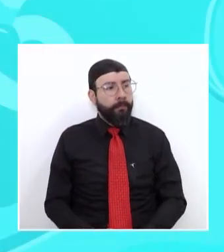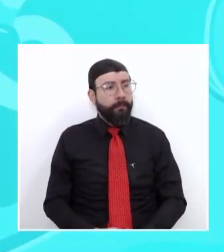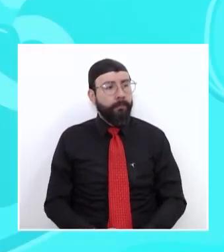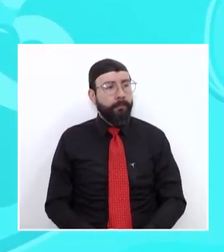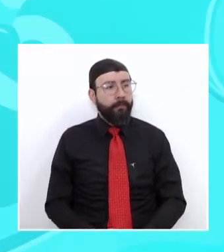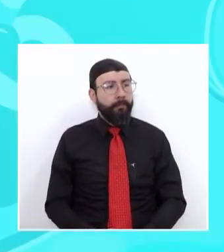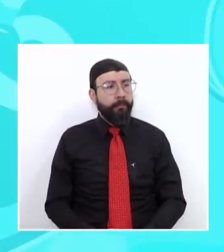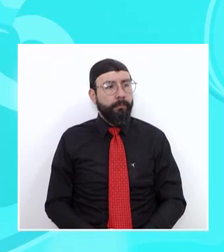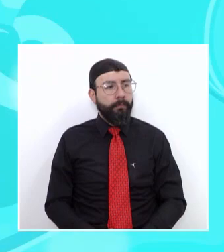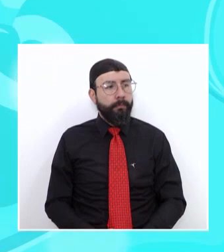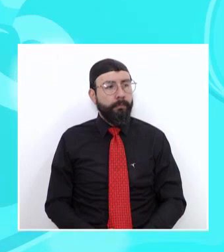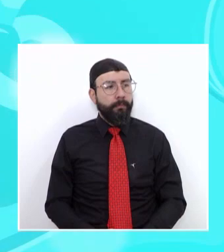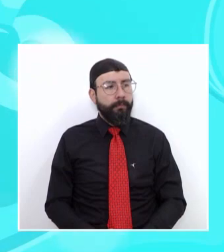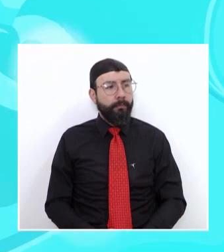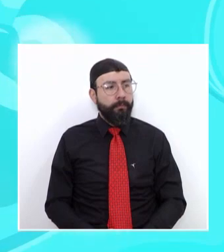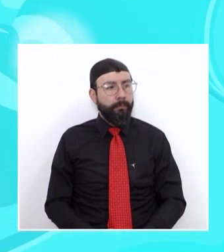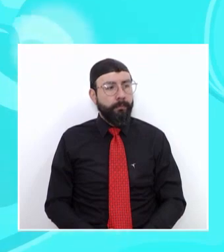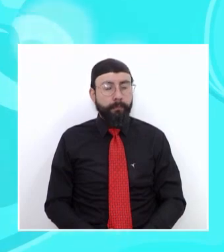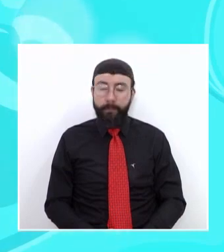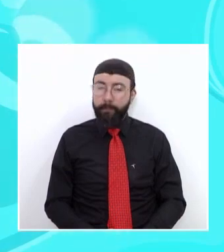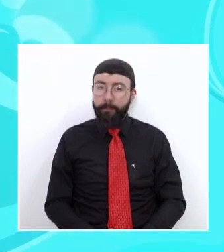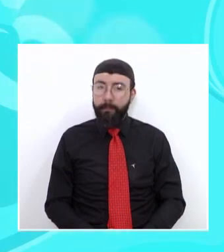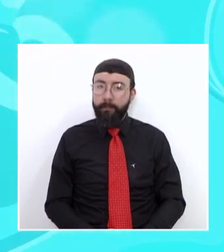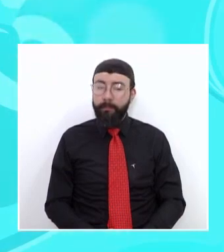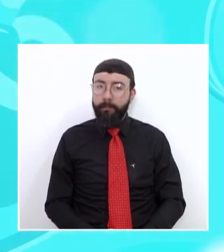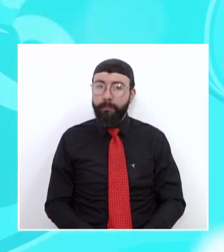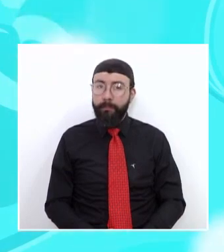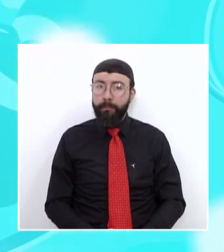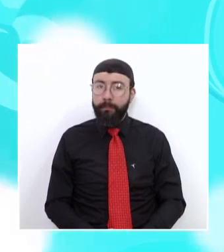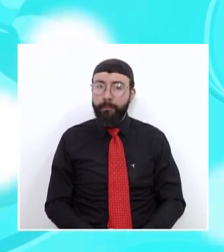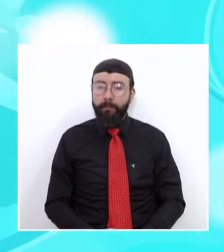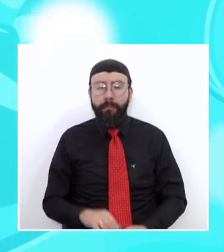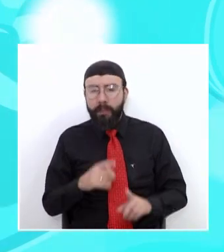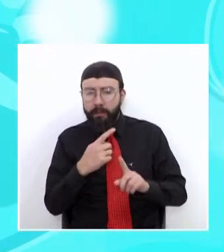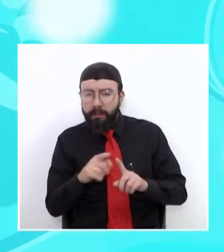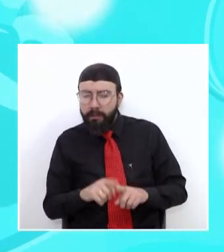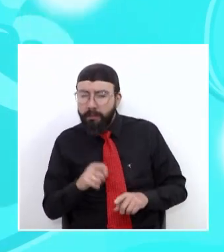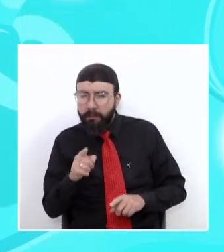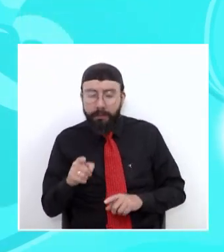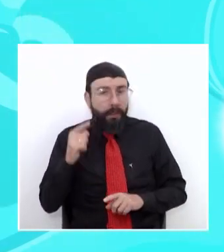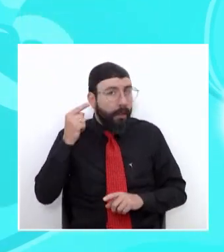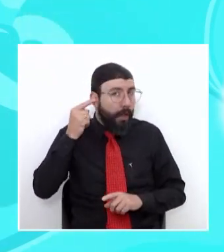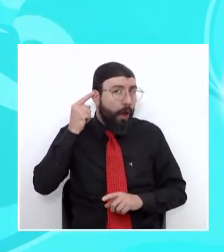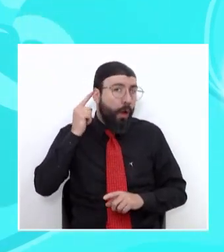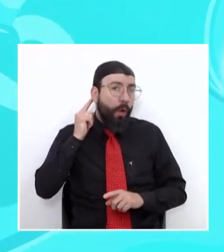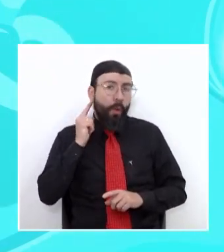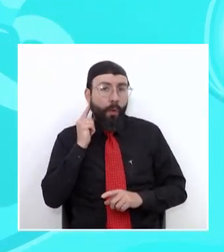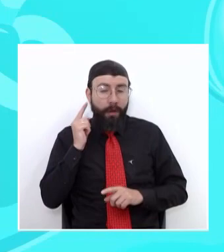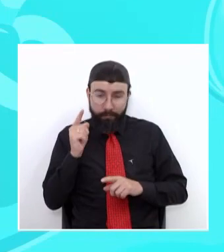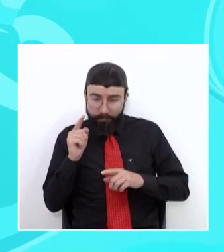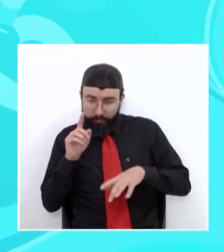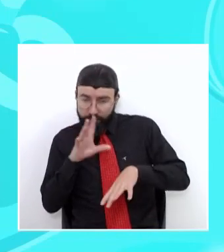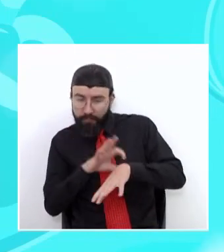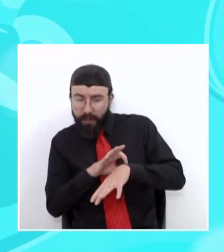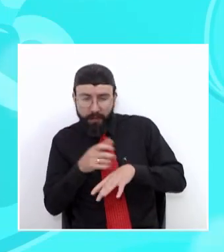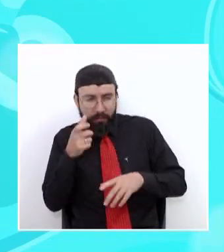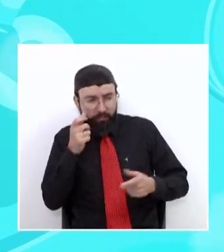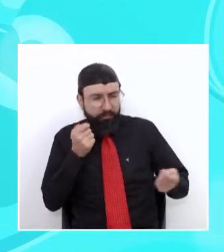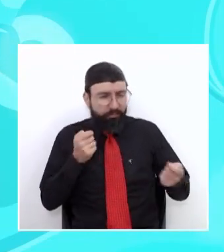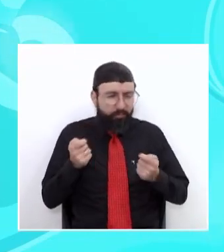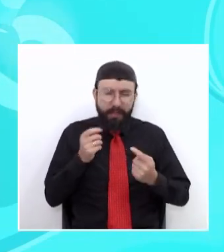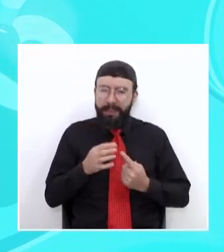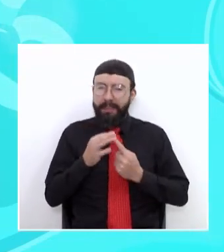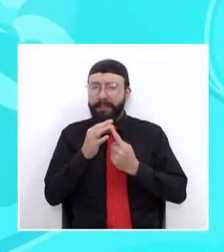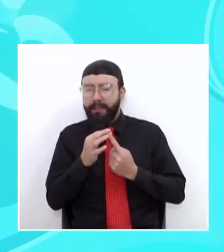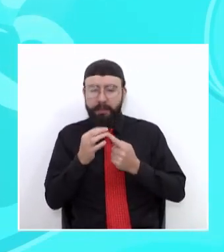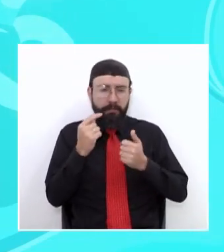Bueno, vamos a, dentro de los protocolos de auriculomedicina, hay ciertos puntos específicos que